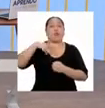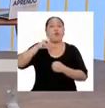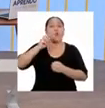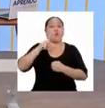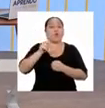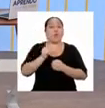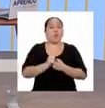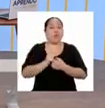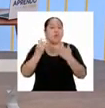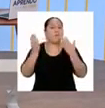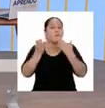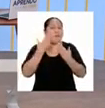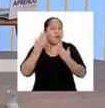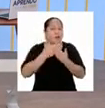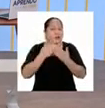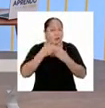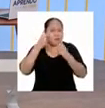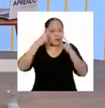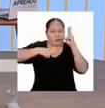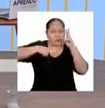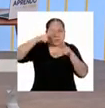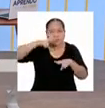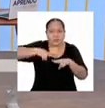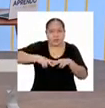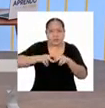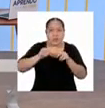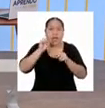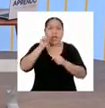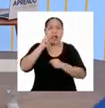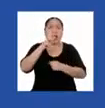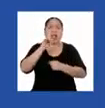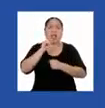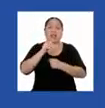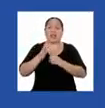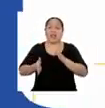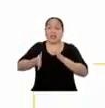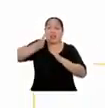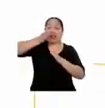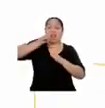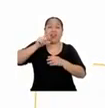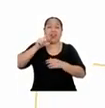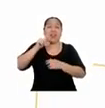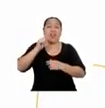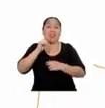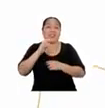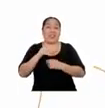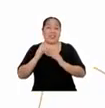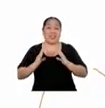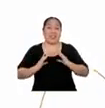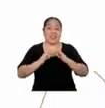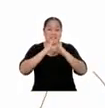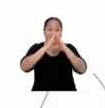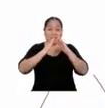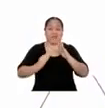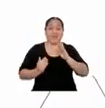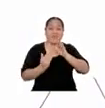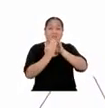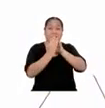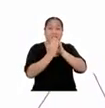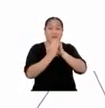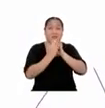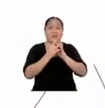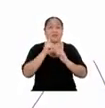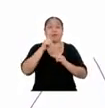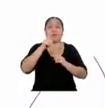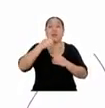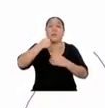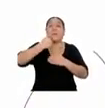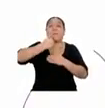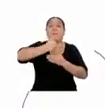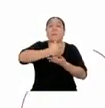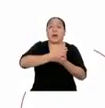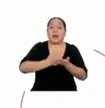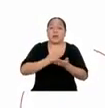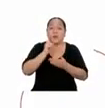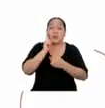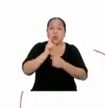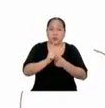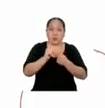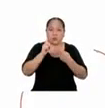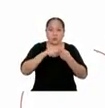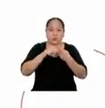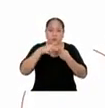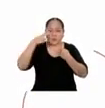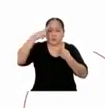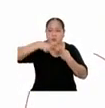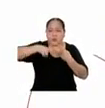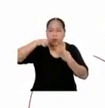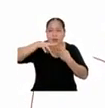sencilla para poder calcular el área lateral de la pirámide. Vamos por el paso número 1, que consiste en